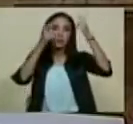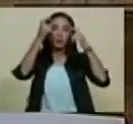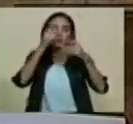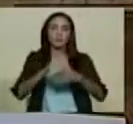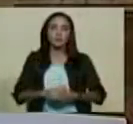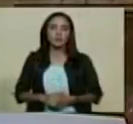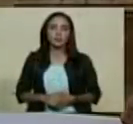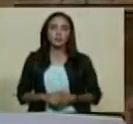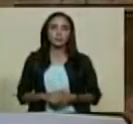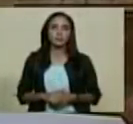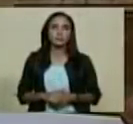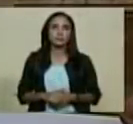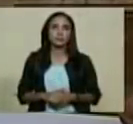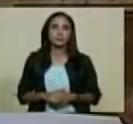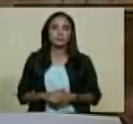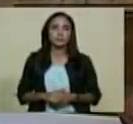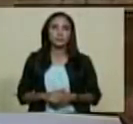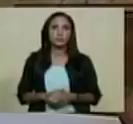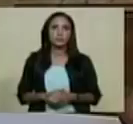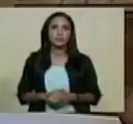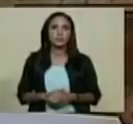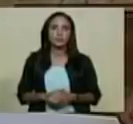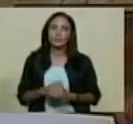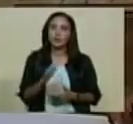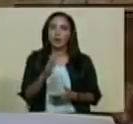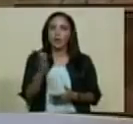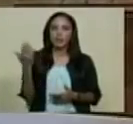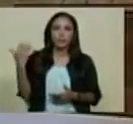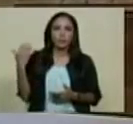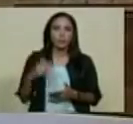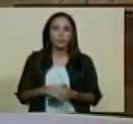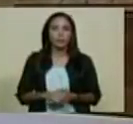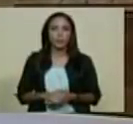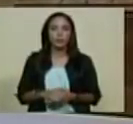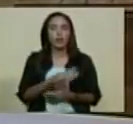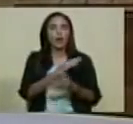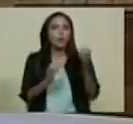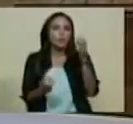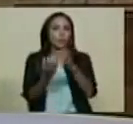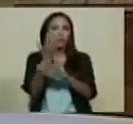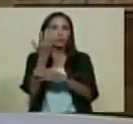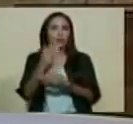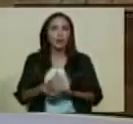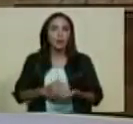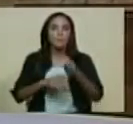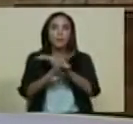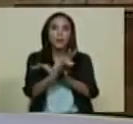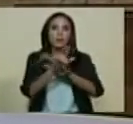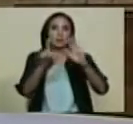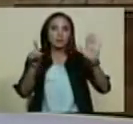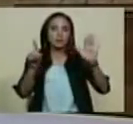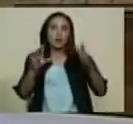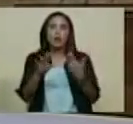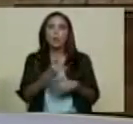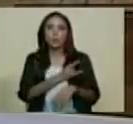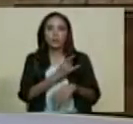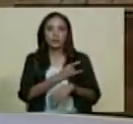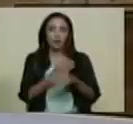del gobierno, le correspondió crear, fundar 26